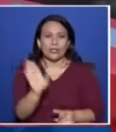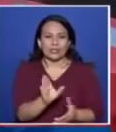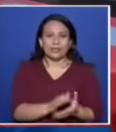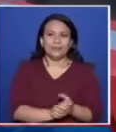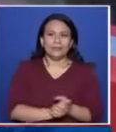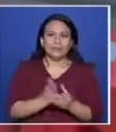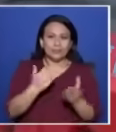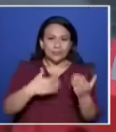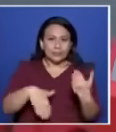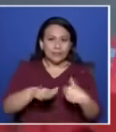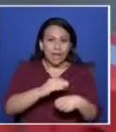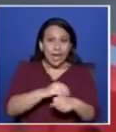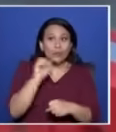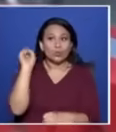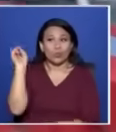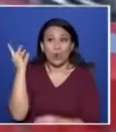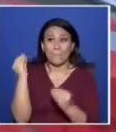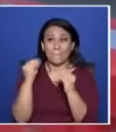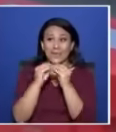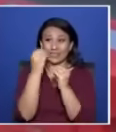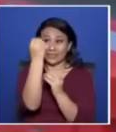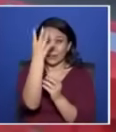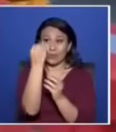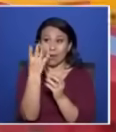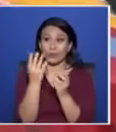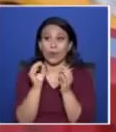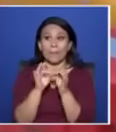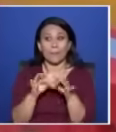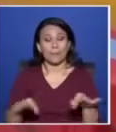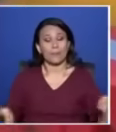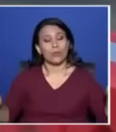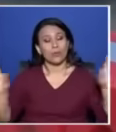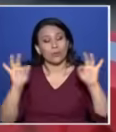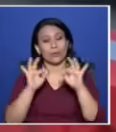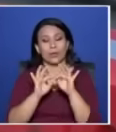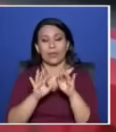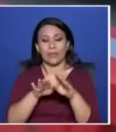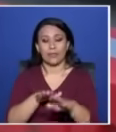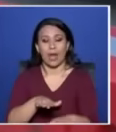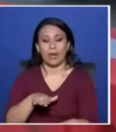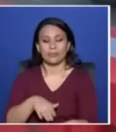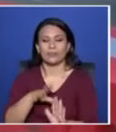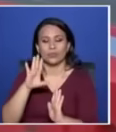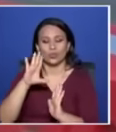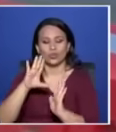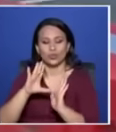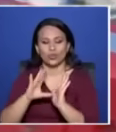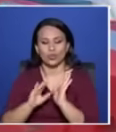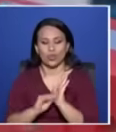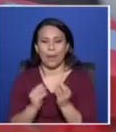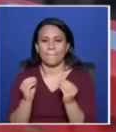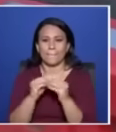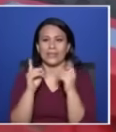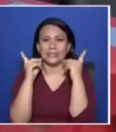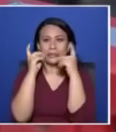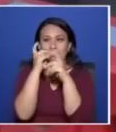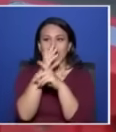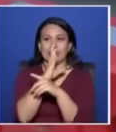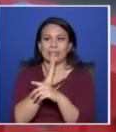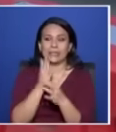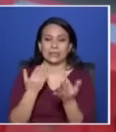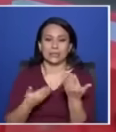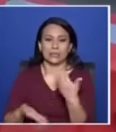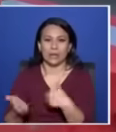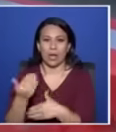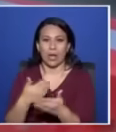sí, y semáforos. Entonces eso hace que el tránsito se genere un congestionamiento.